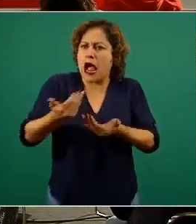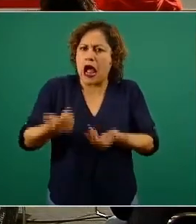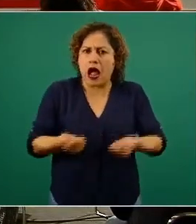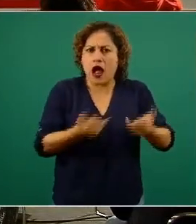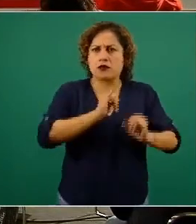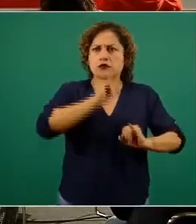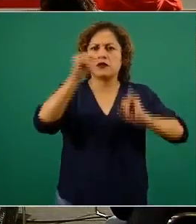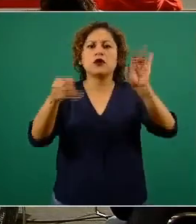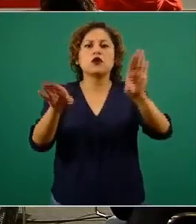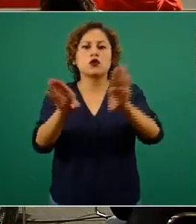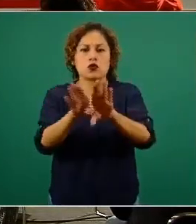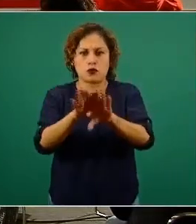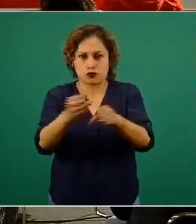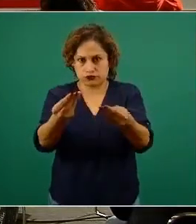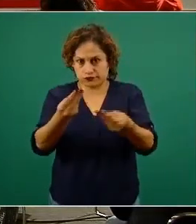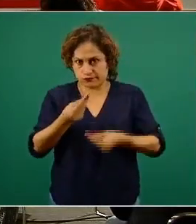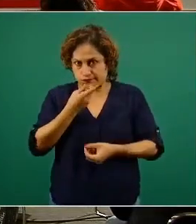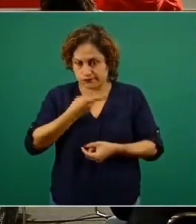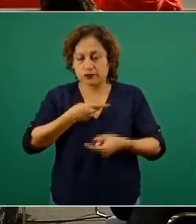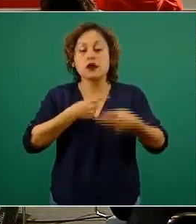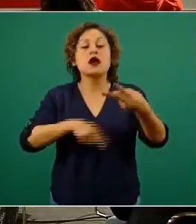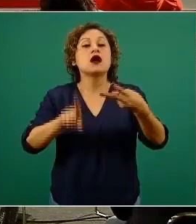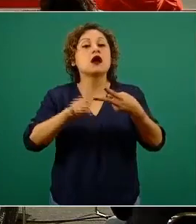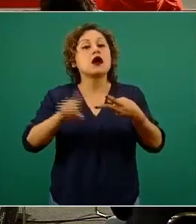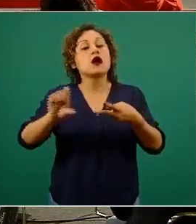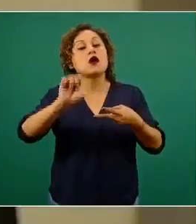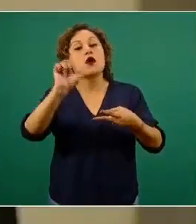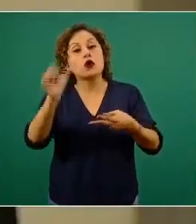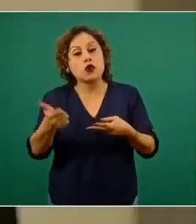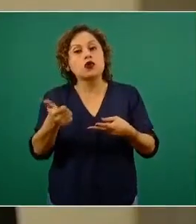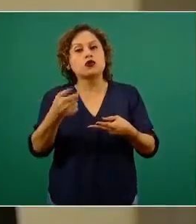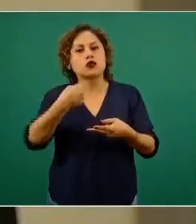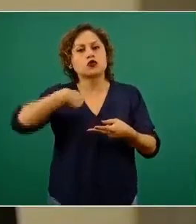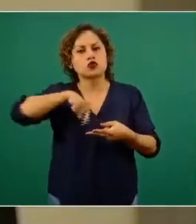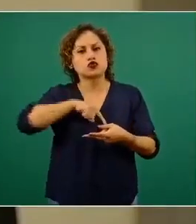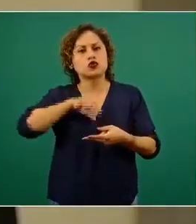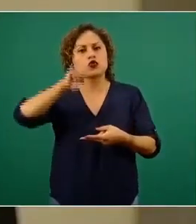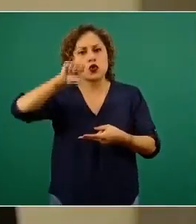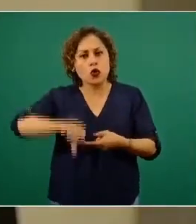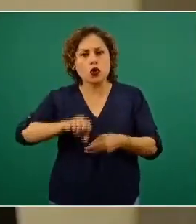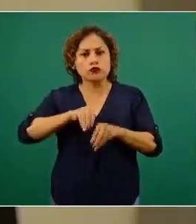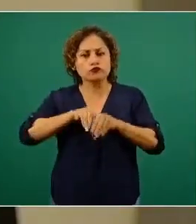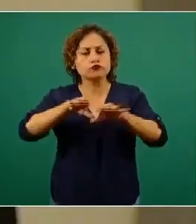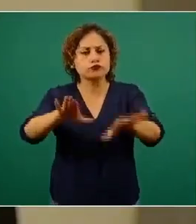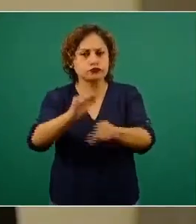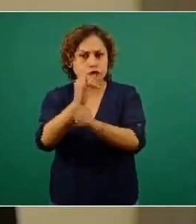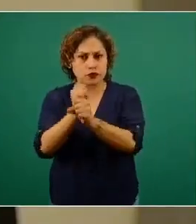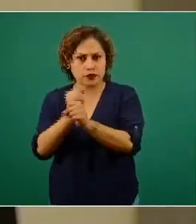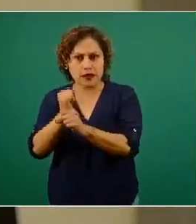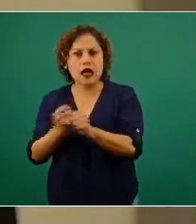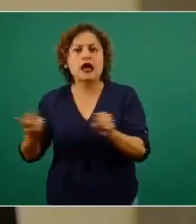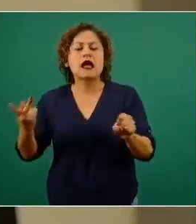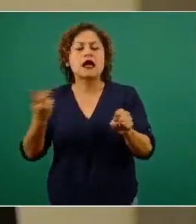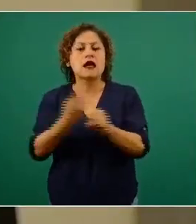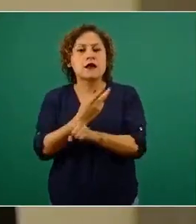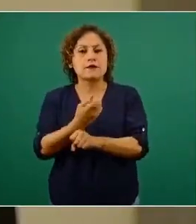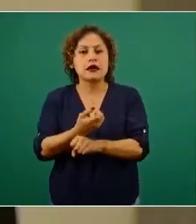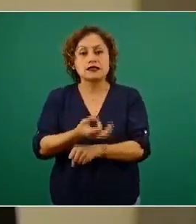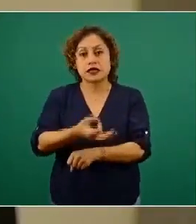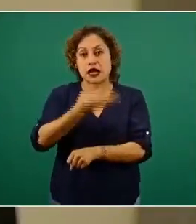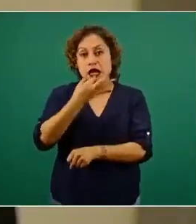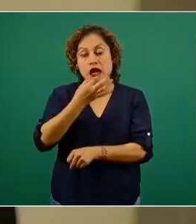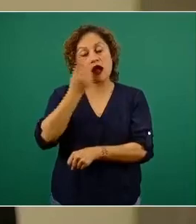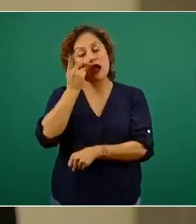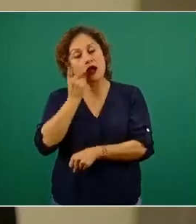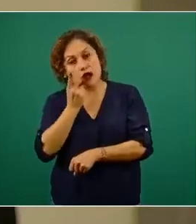publicamos hoy un trabajo sobre la escasez de anestésicos y de oxigenación en los hospitales de la Ciudad de